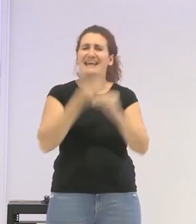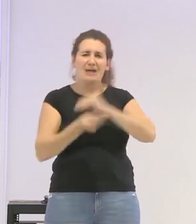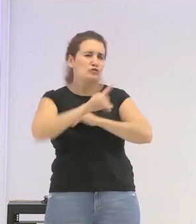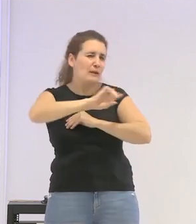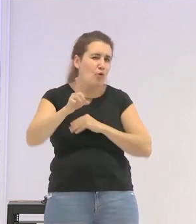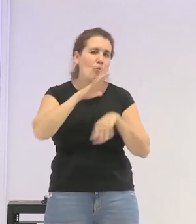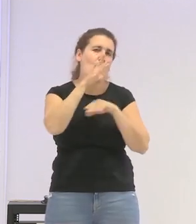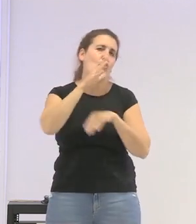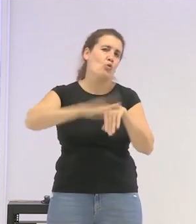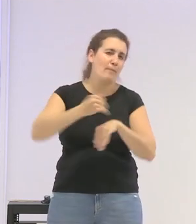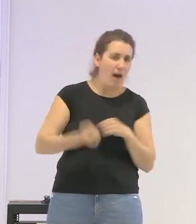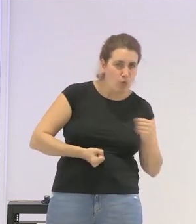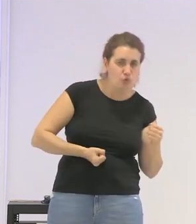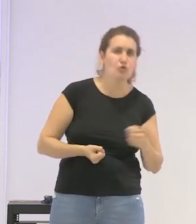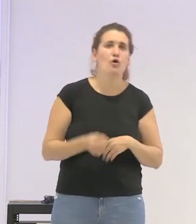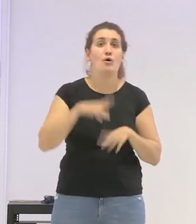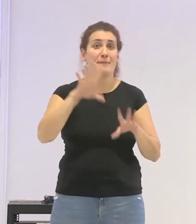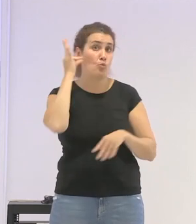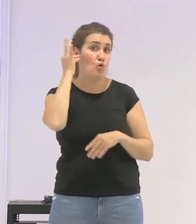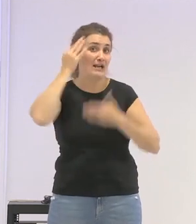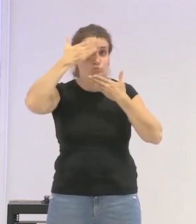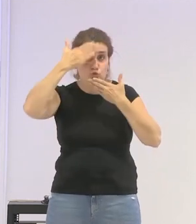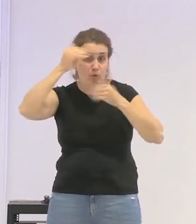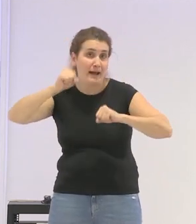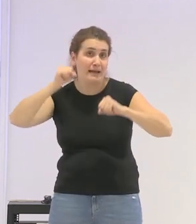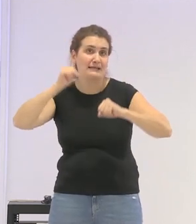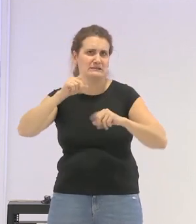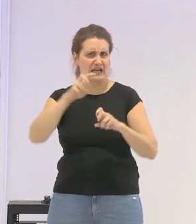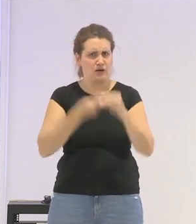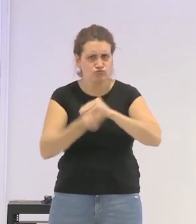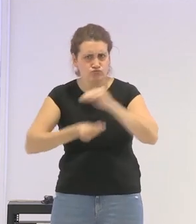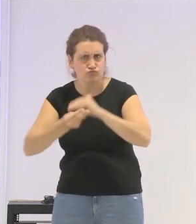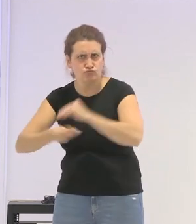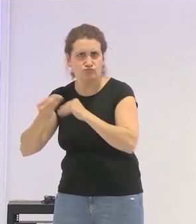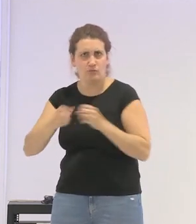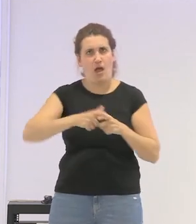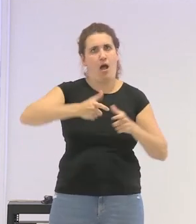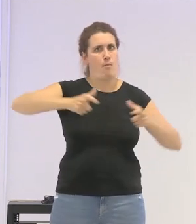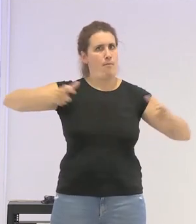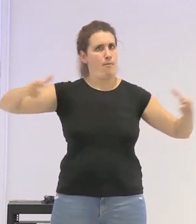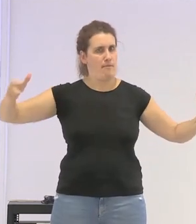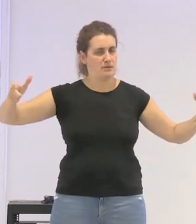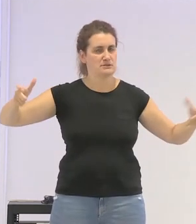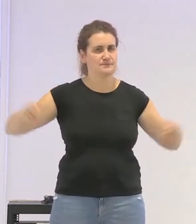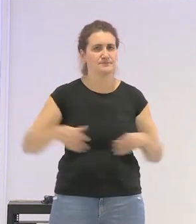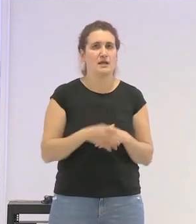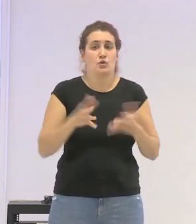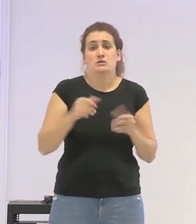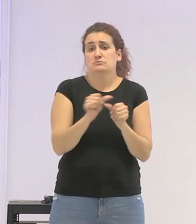aborto, pero las mujeres musulmanas tienen tasas de reproductivas mucho más altas, ¿no? Entonces, bueno, de alguna